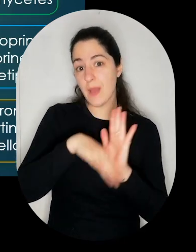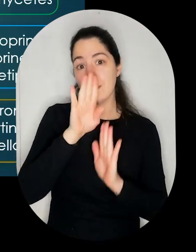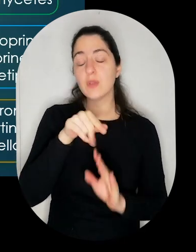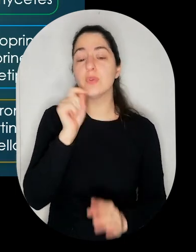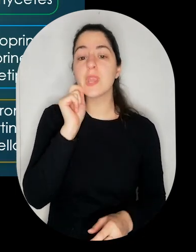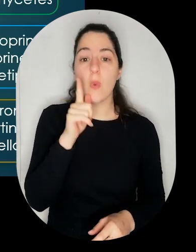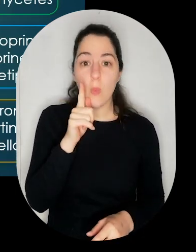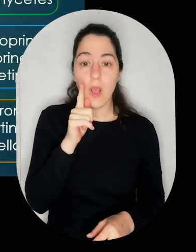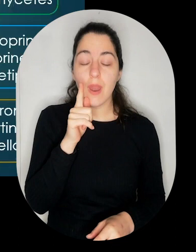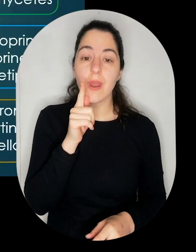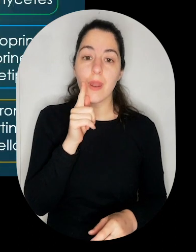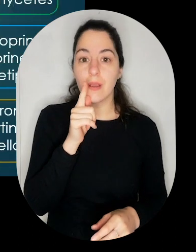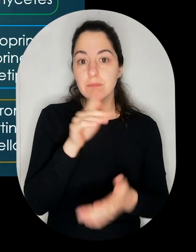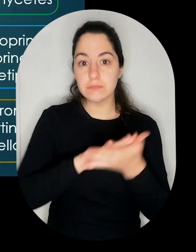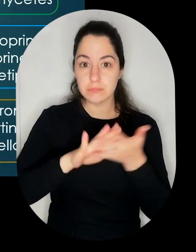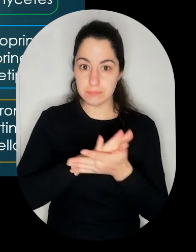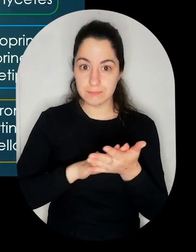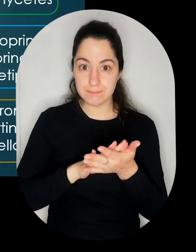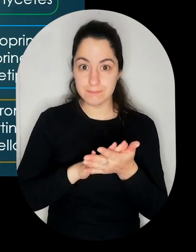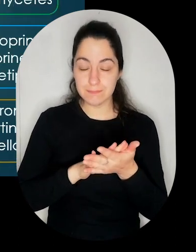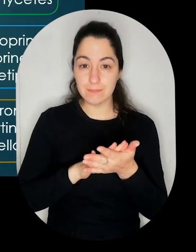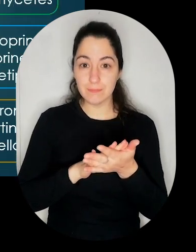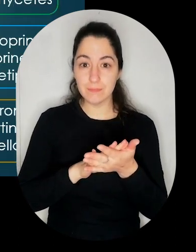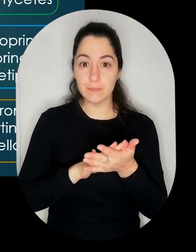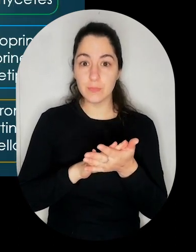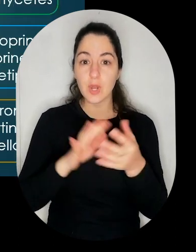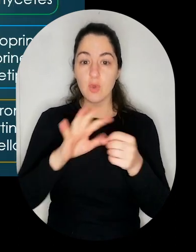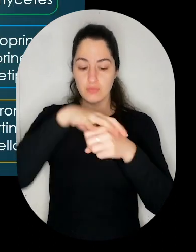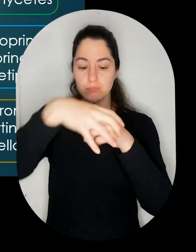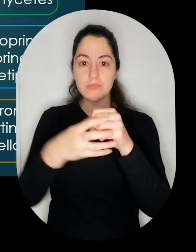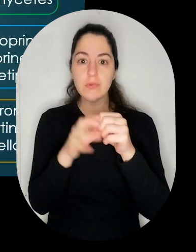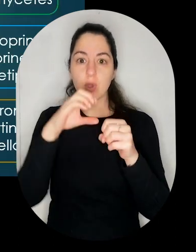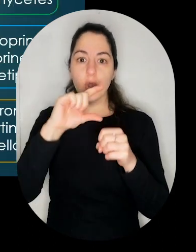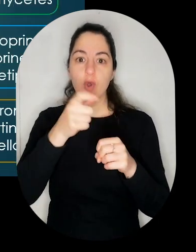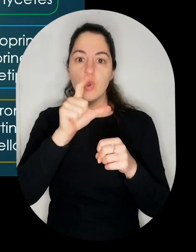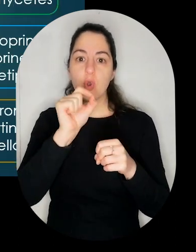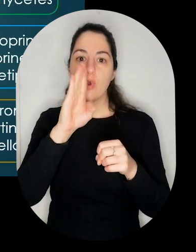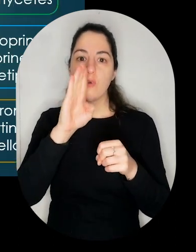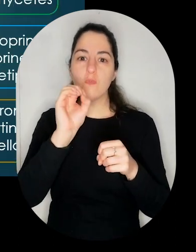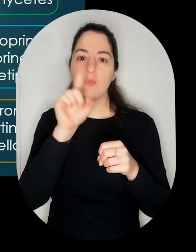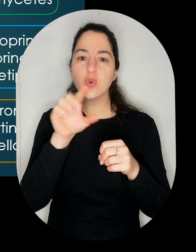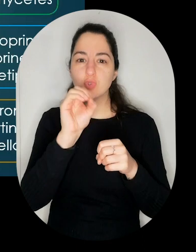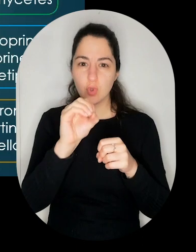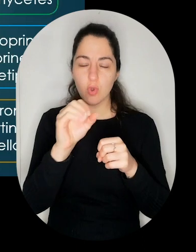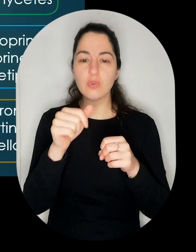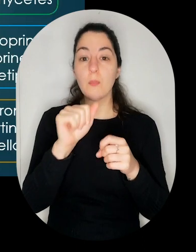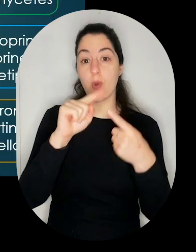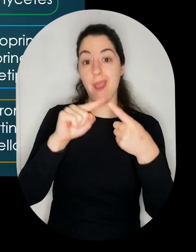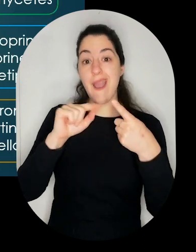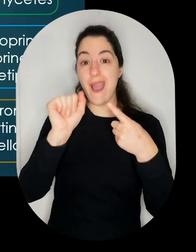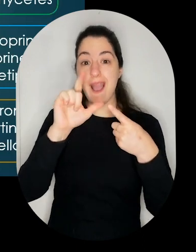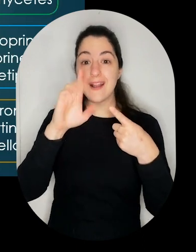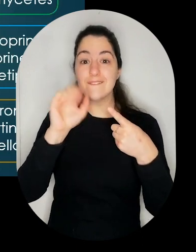tipo son aquellos que forman cuerpos fructíferos globosos con grandes cantidades de esporas,